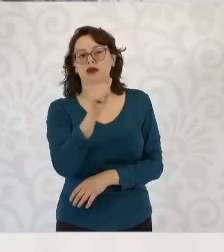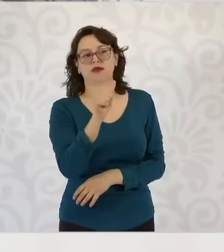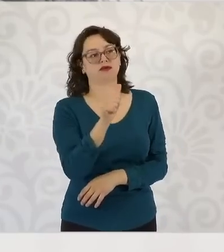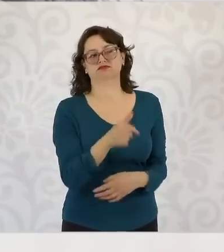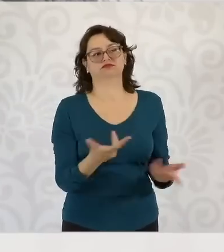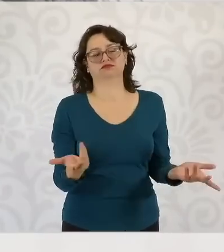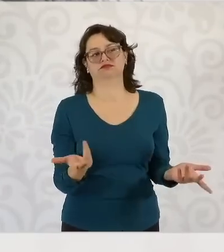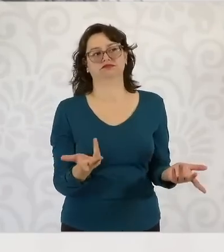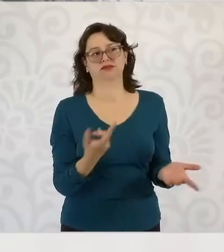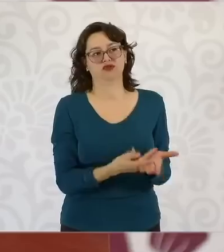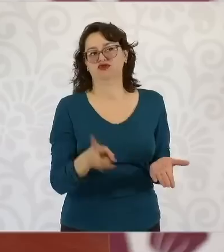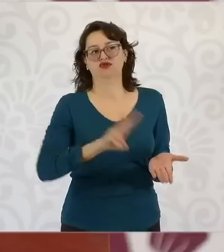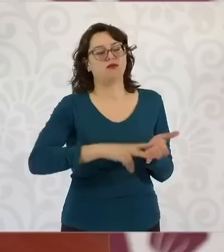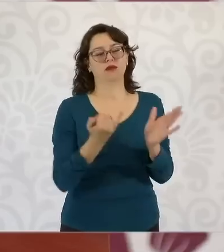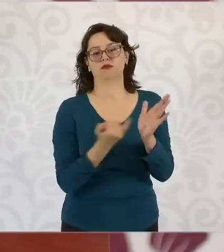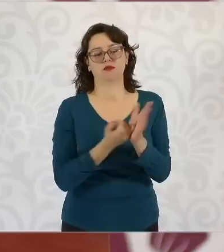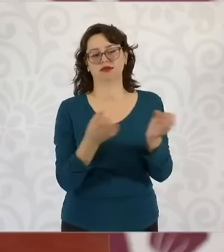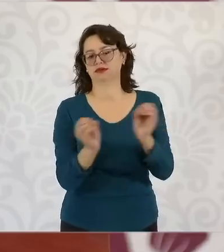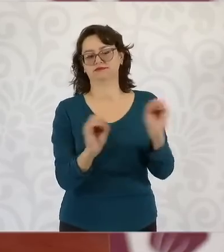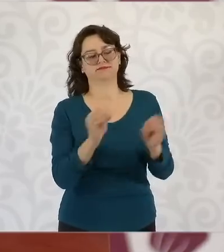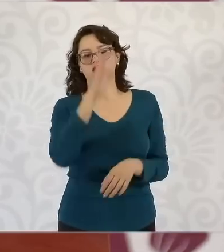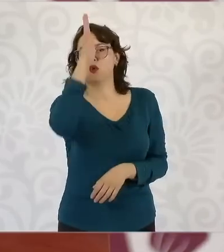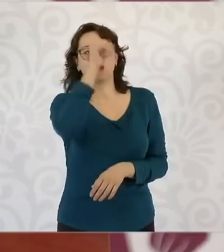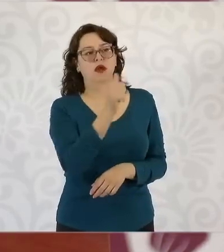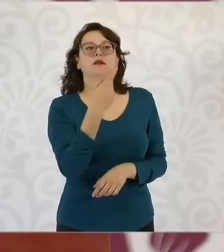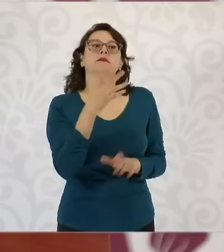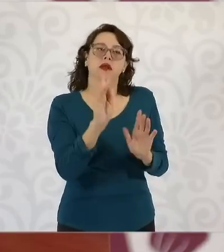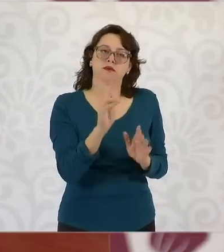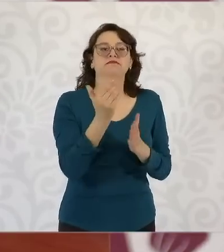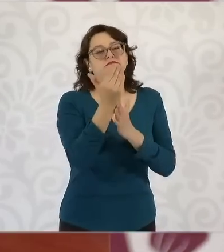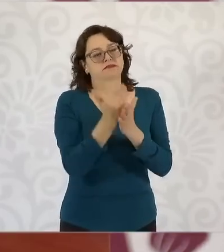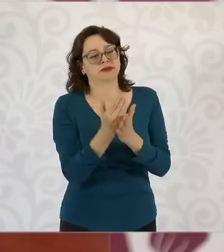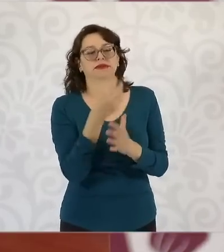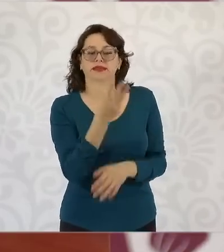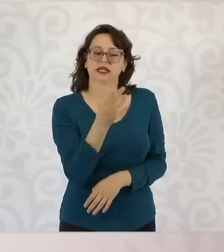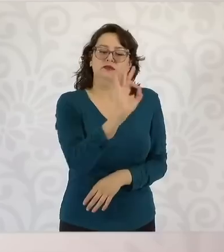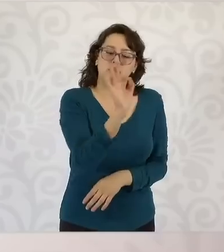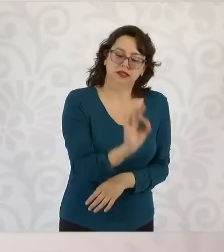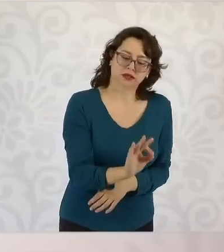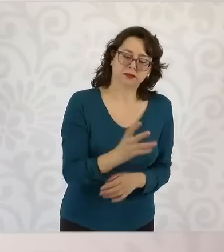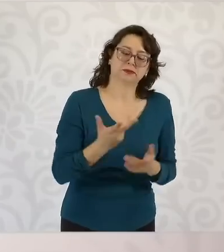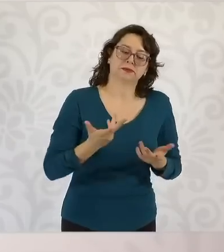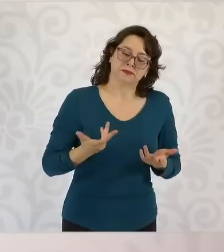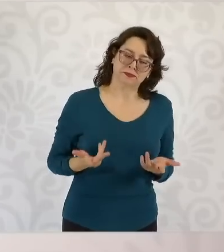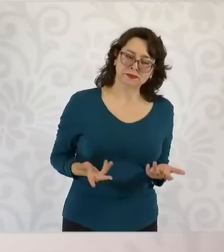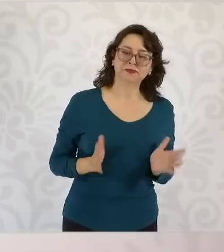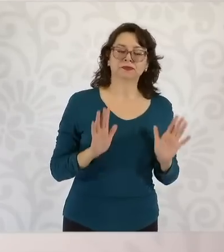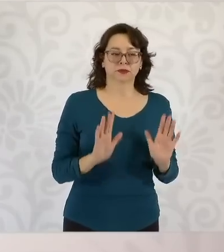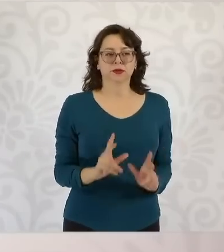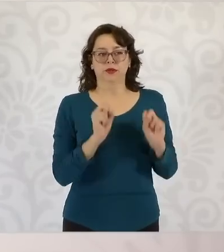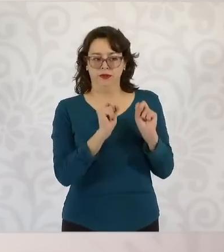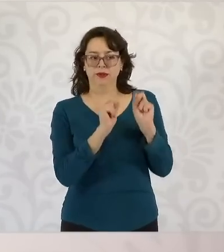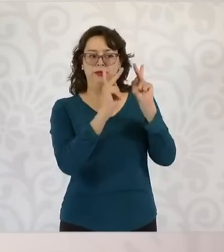trabajando, informando a todas y todos, pero es algo que pues vale la pena